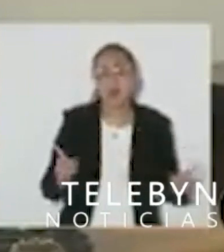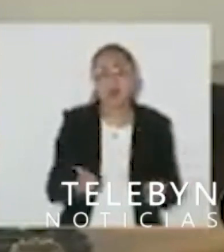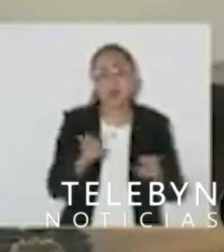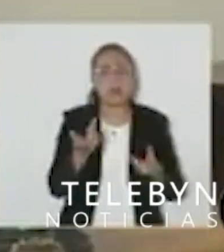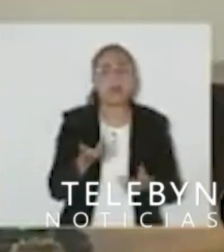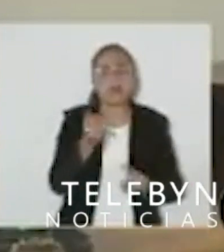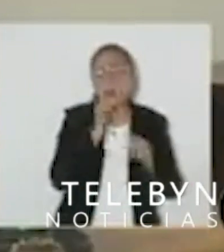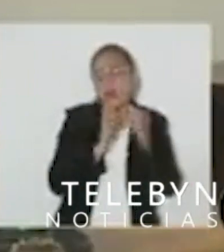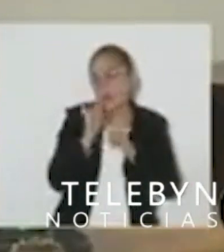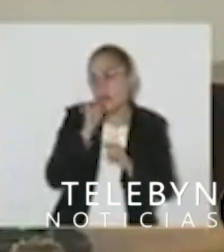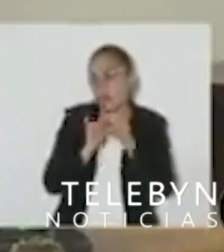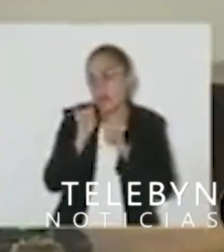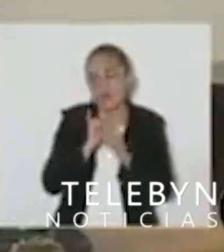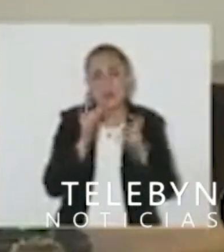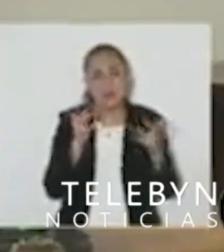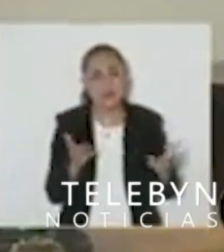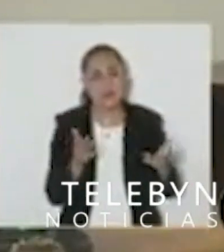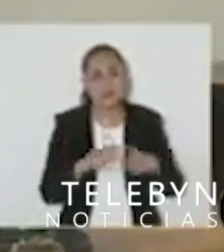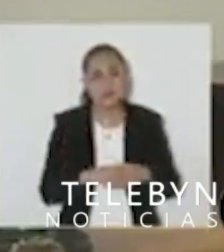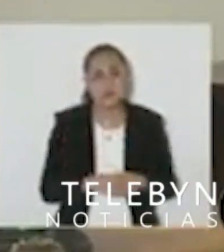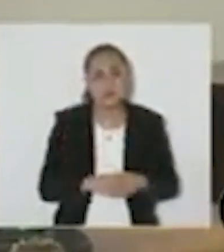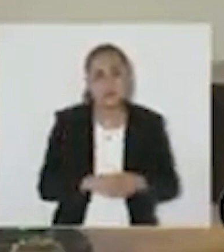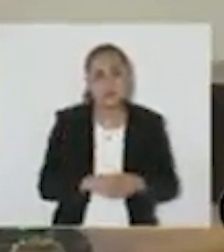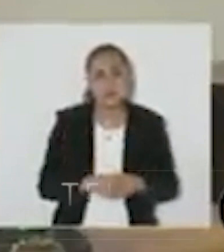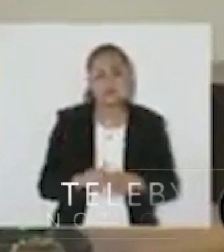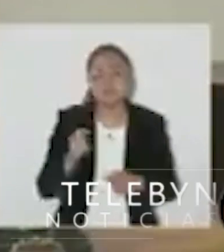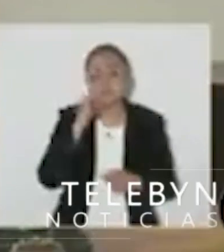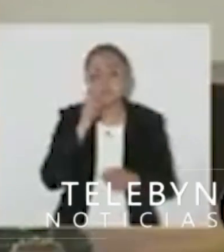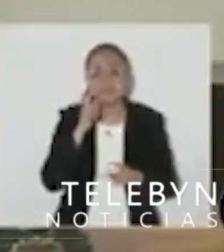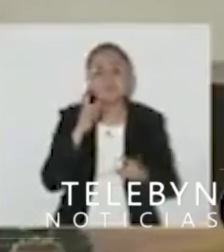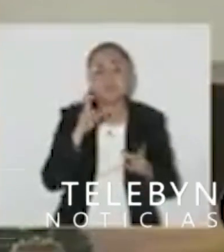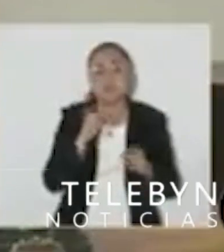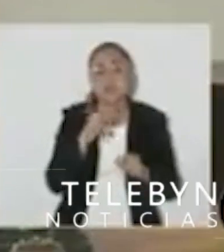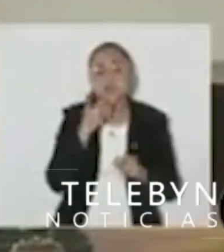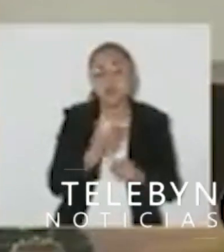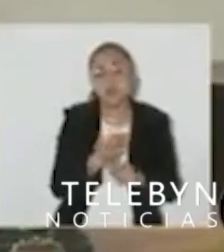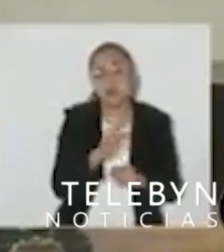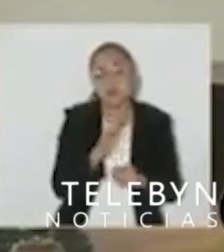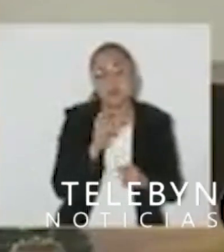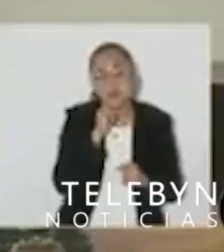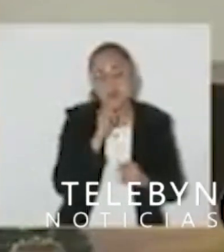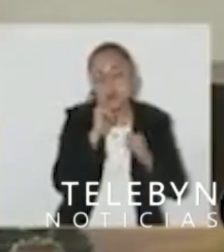se vende alcohol aunque no fuera adulterado